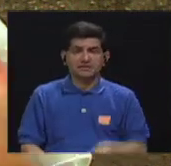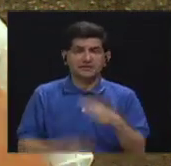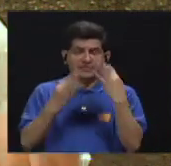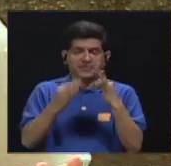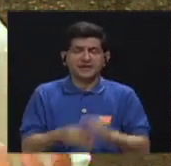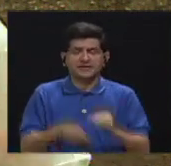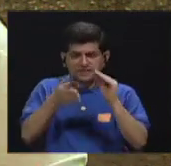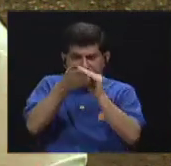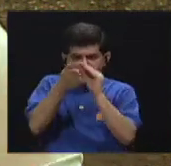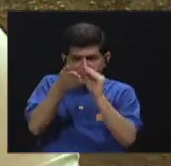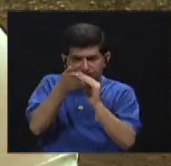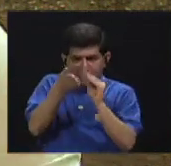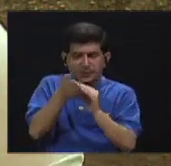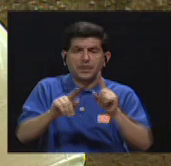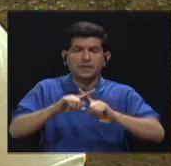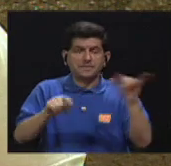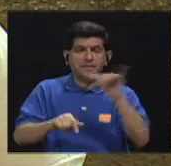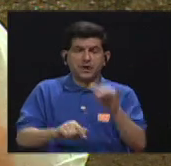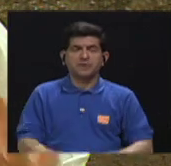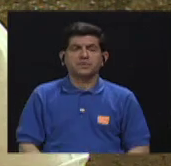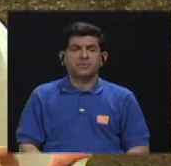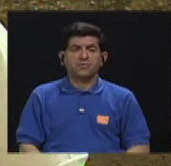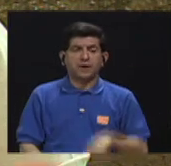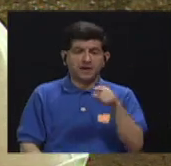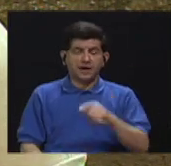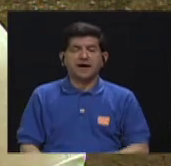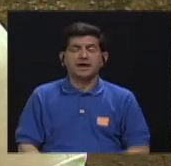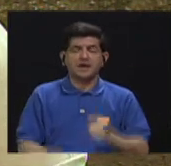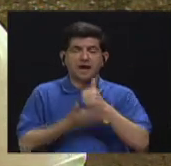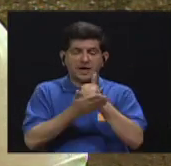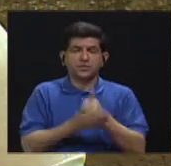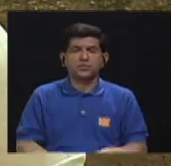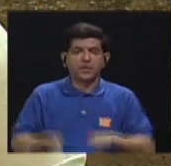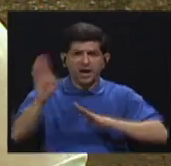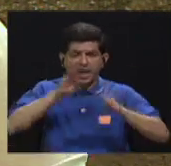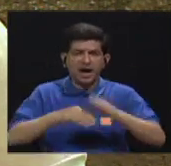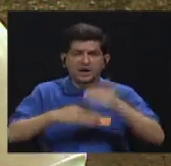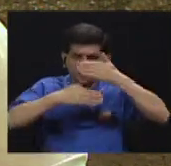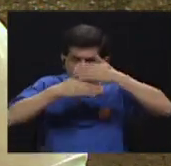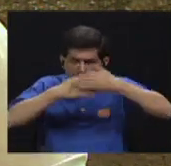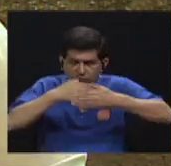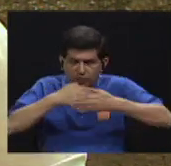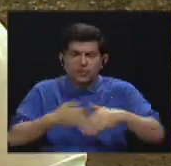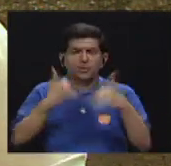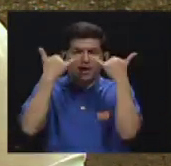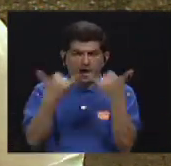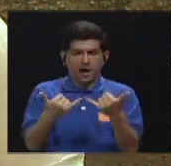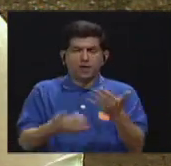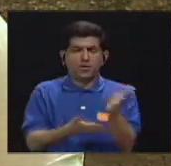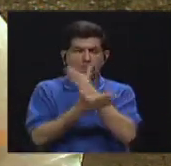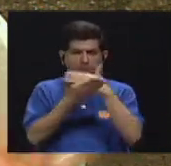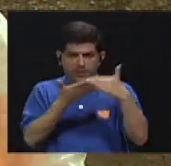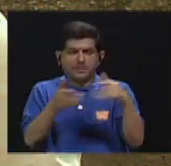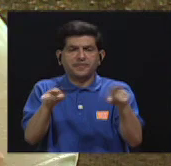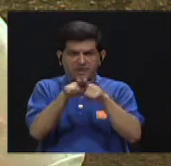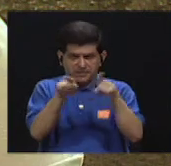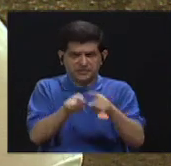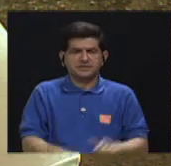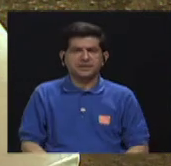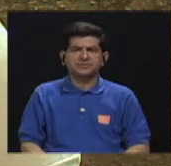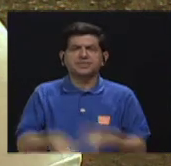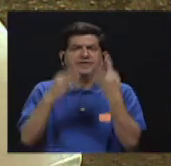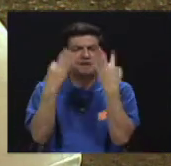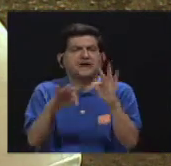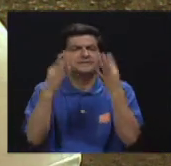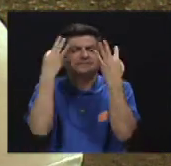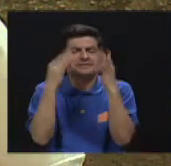un poco a traer el calcio al diente, pero actuar también a nivel del biofilme. Entonces es una pasta dental que pues ahora pues parte de lo